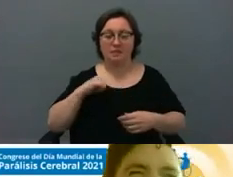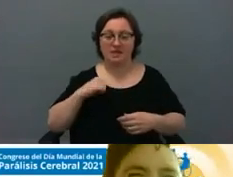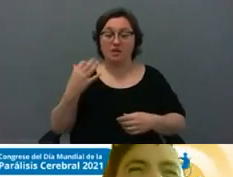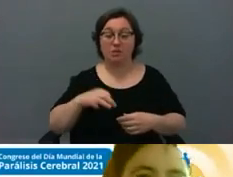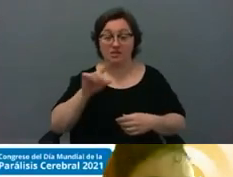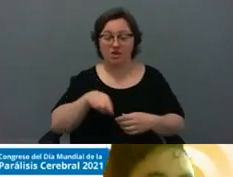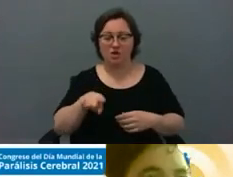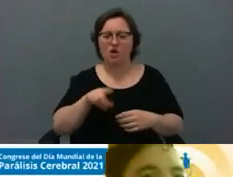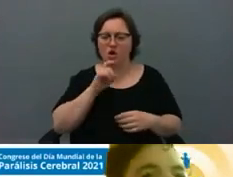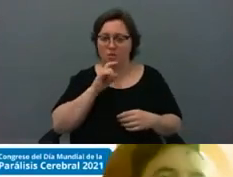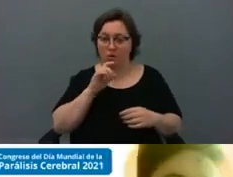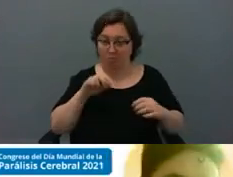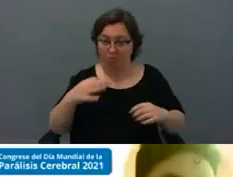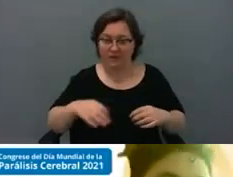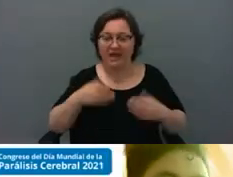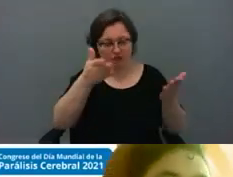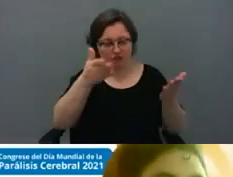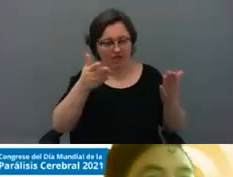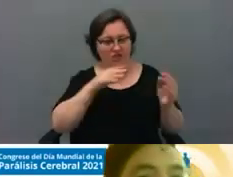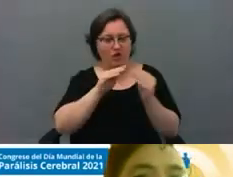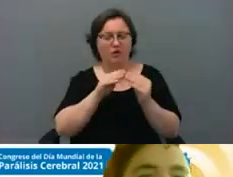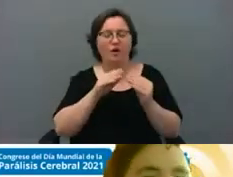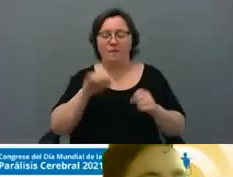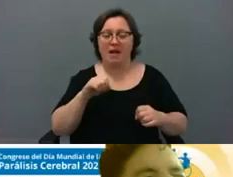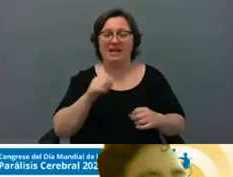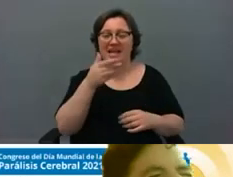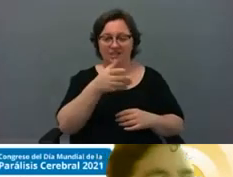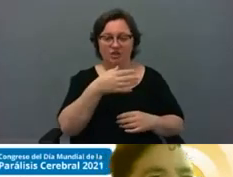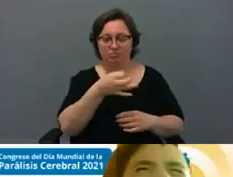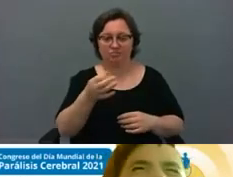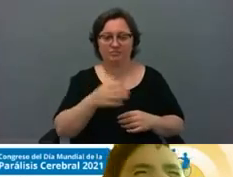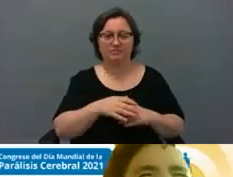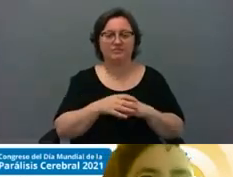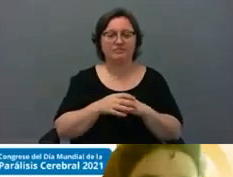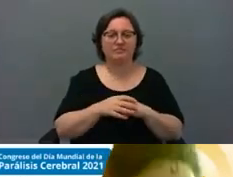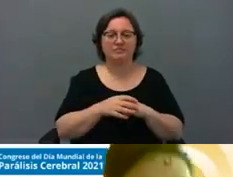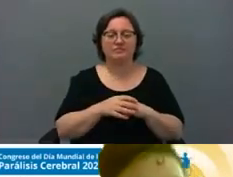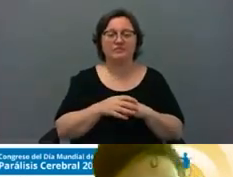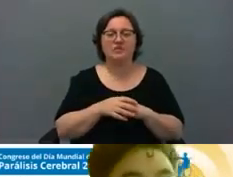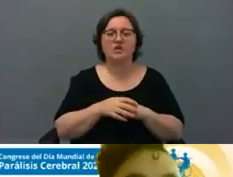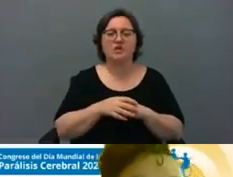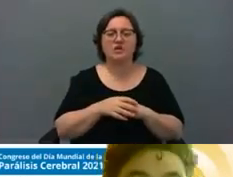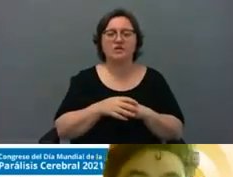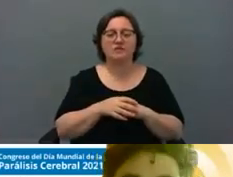estabas diciendo esa pregunta. Vale, vale, entonces la he cogido entera. O sea, que yo pueda